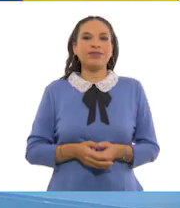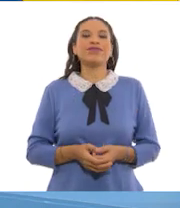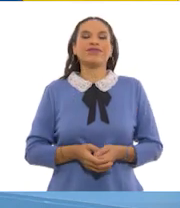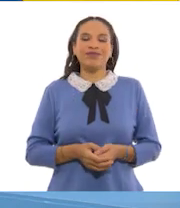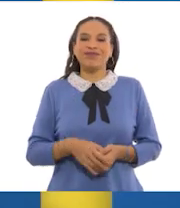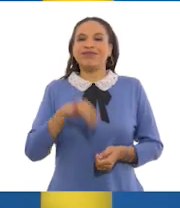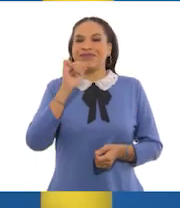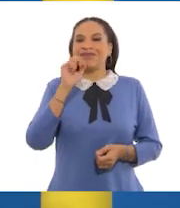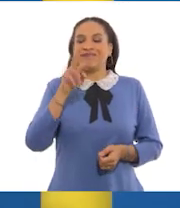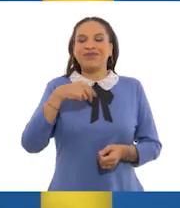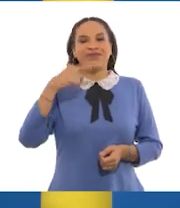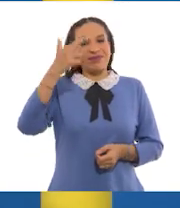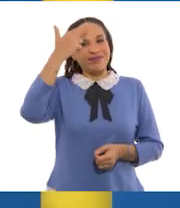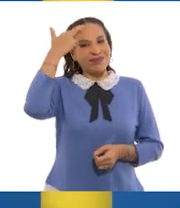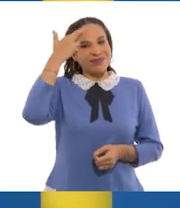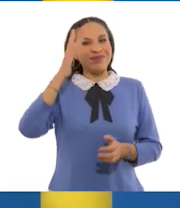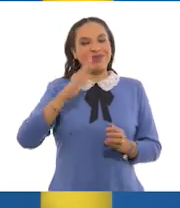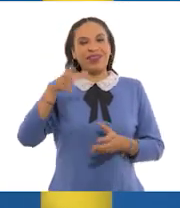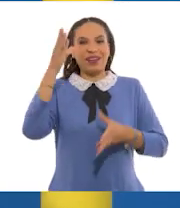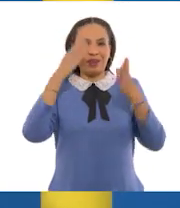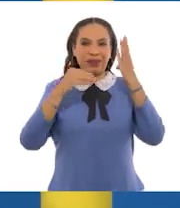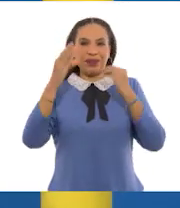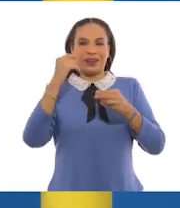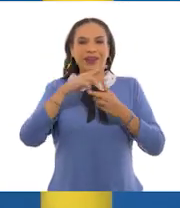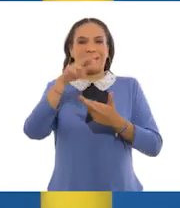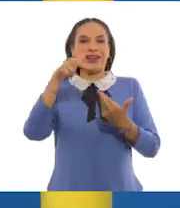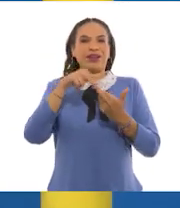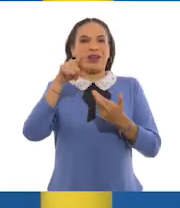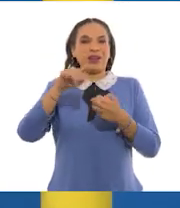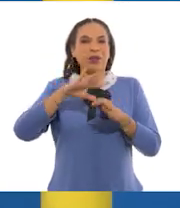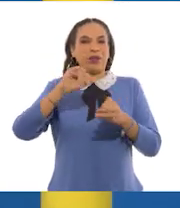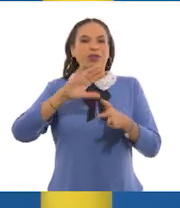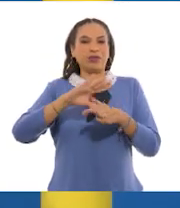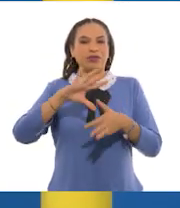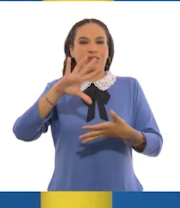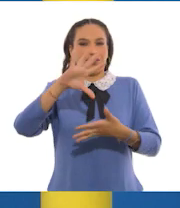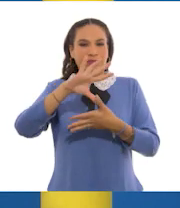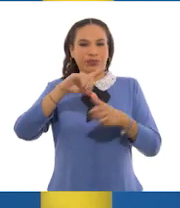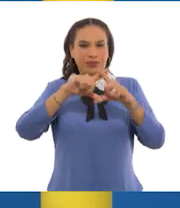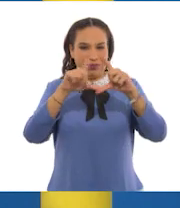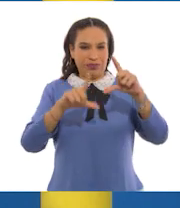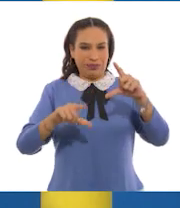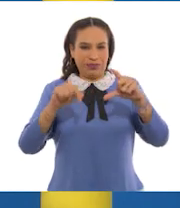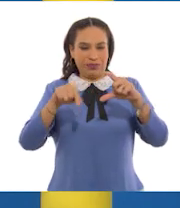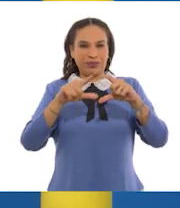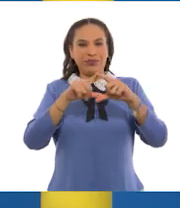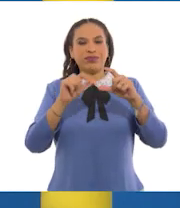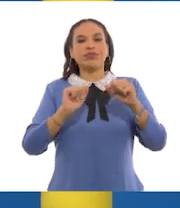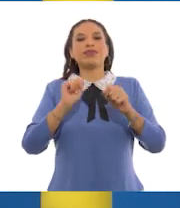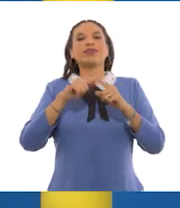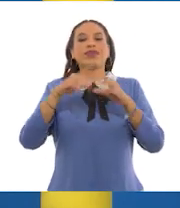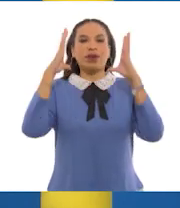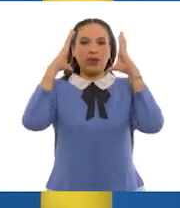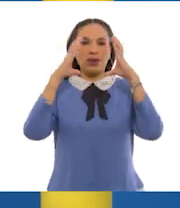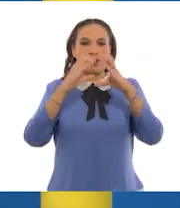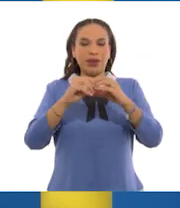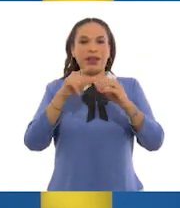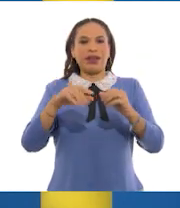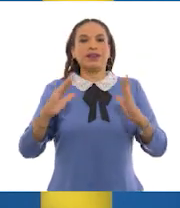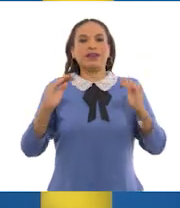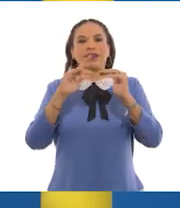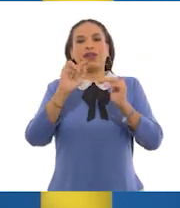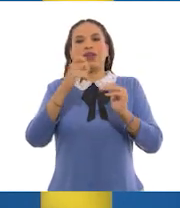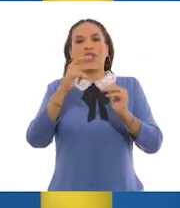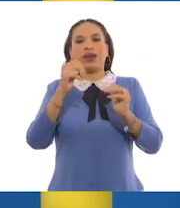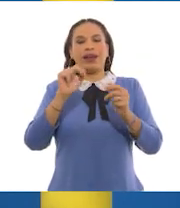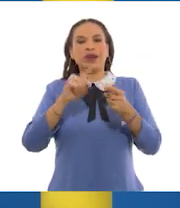Ah, sí, lo recuerdo. Aprendimos que en la región de Mesoamérica estuvieron los olmecas, los teotihuacanos,